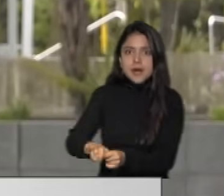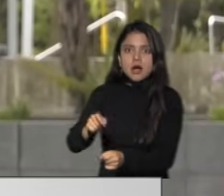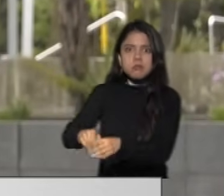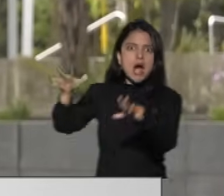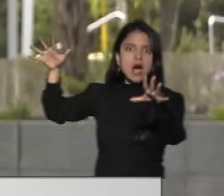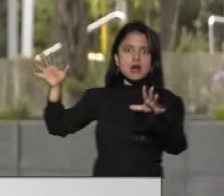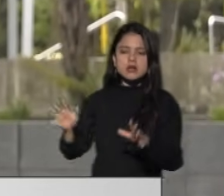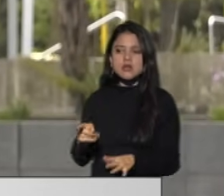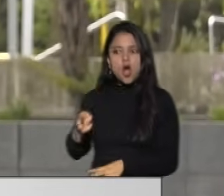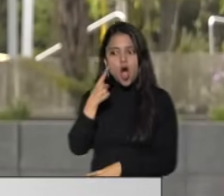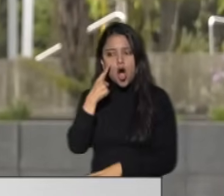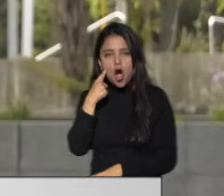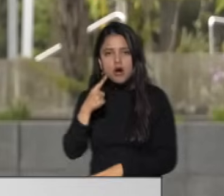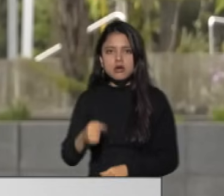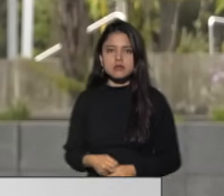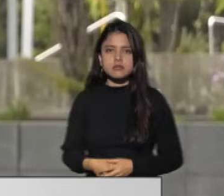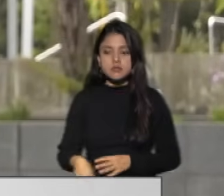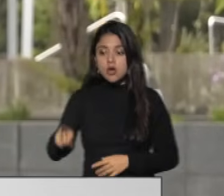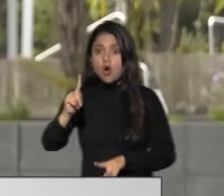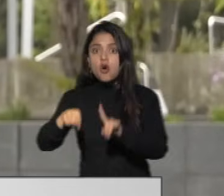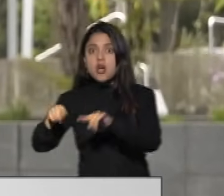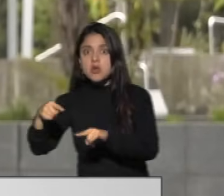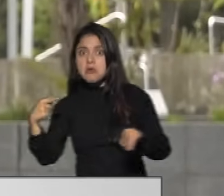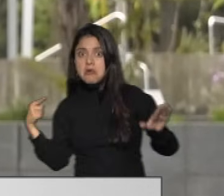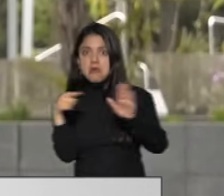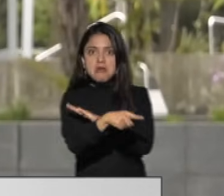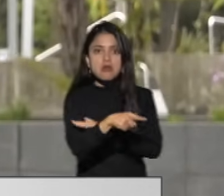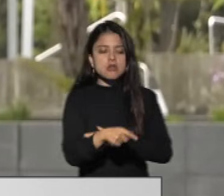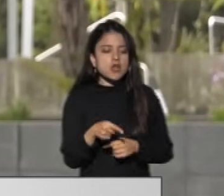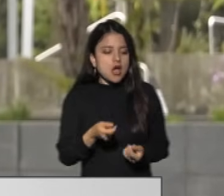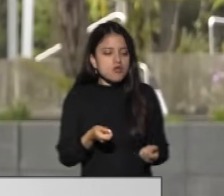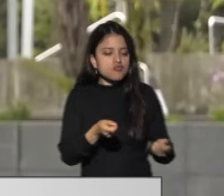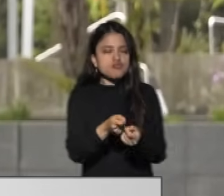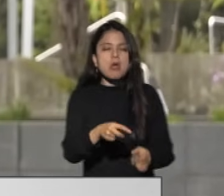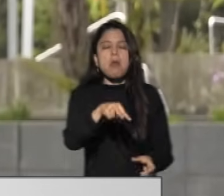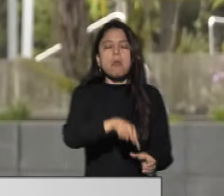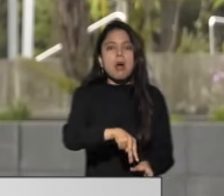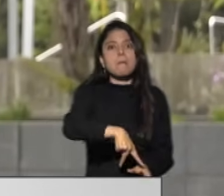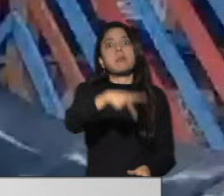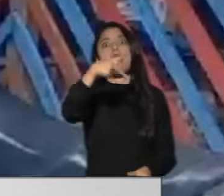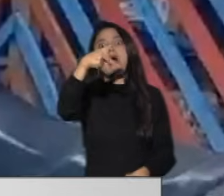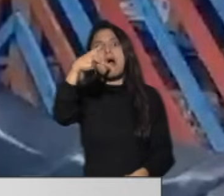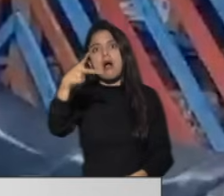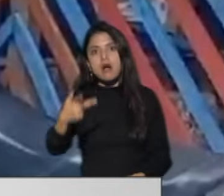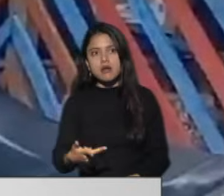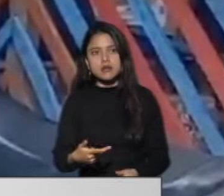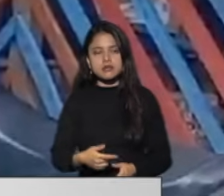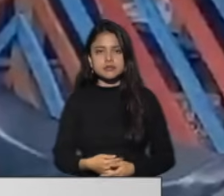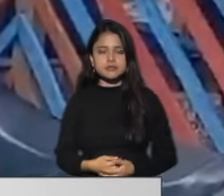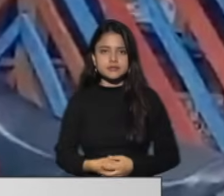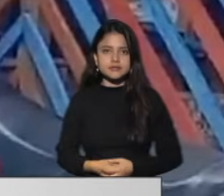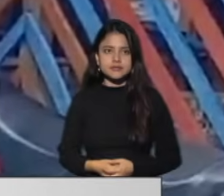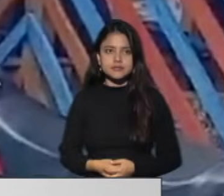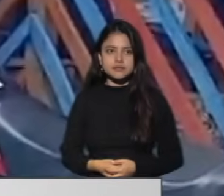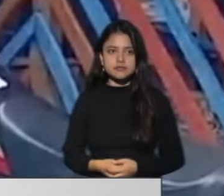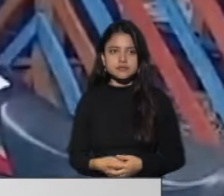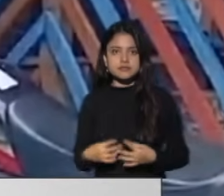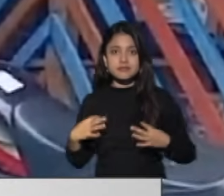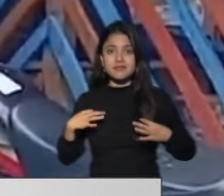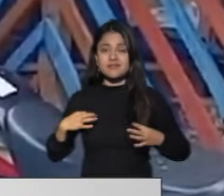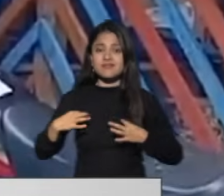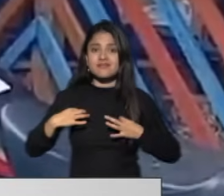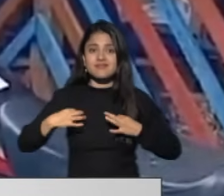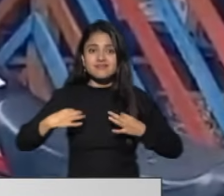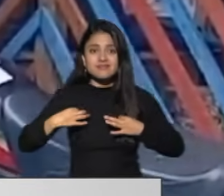zona había minas antipersona. Este es el relato de uno de los campesinos. Estamos con la misma ropa de hace